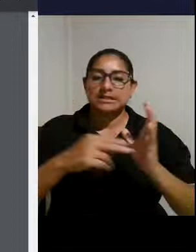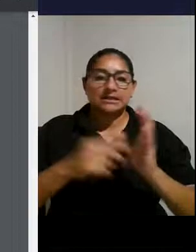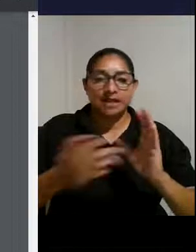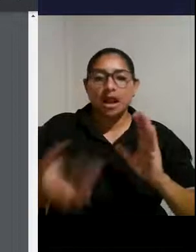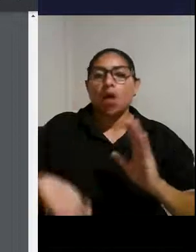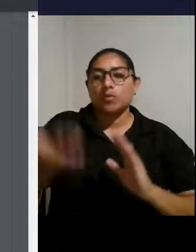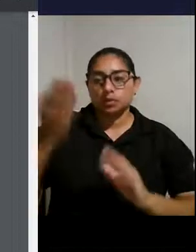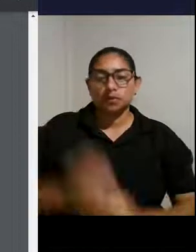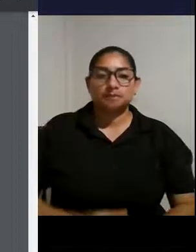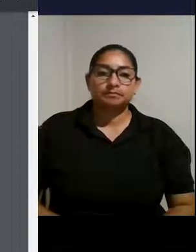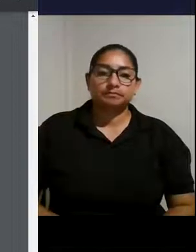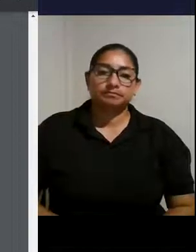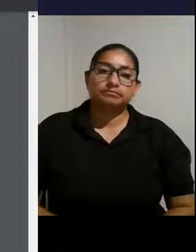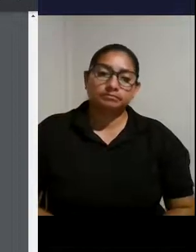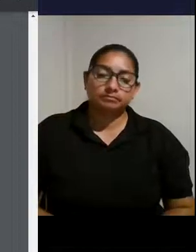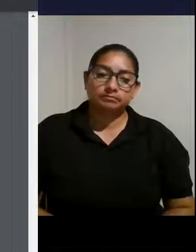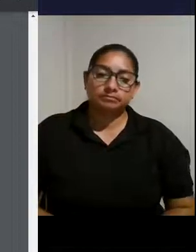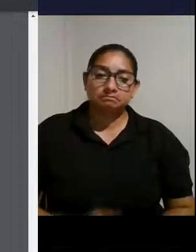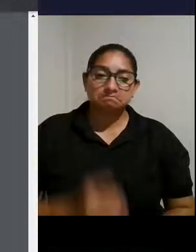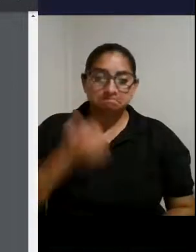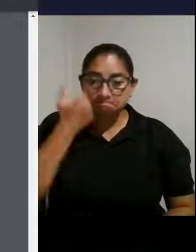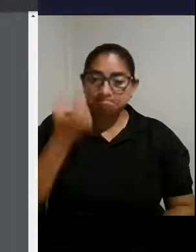¿verdad? Entonces hubo un incremento.